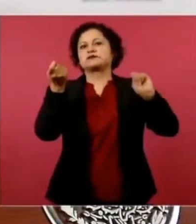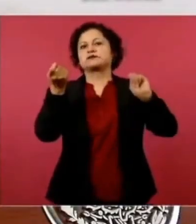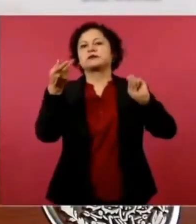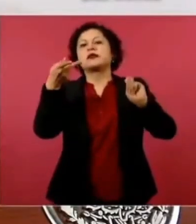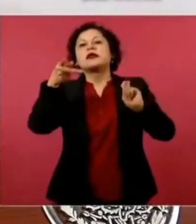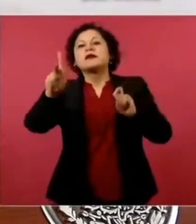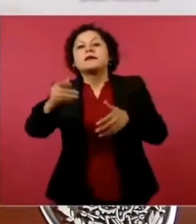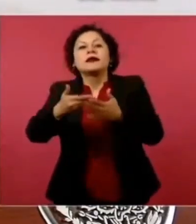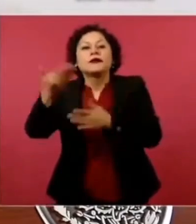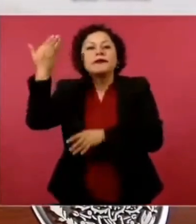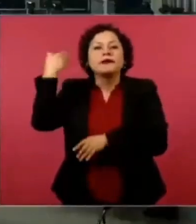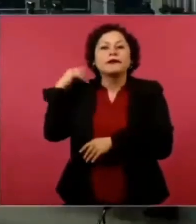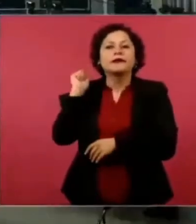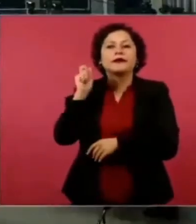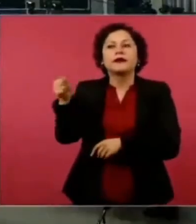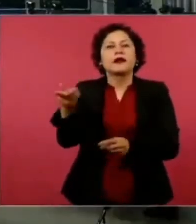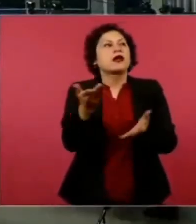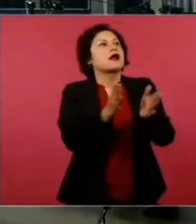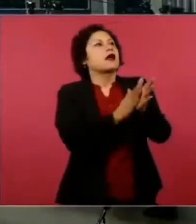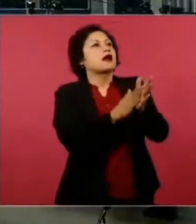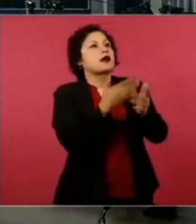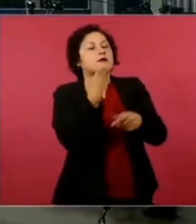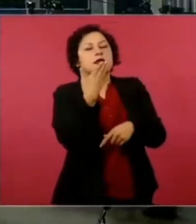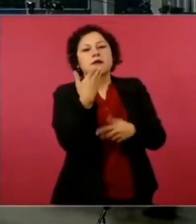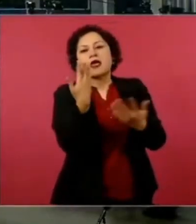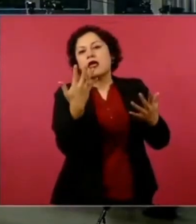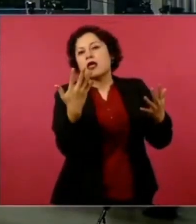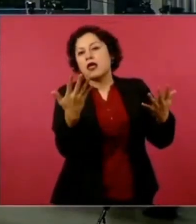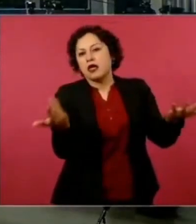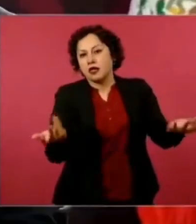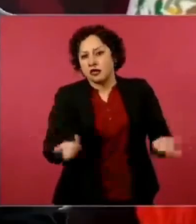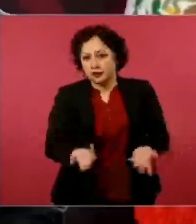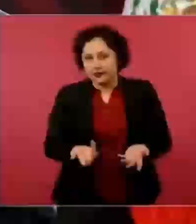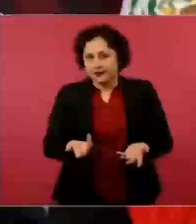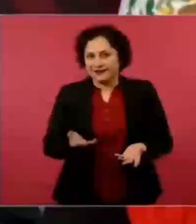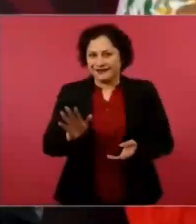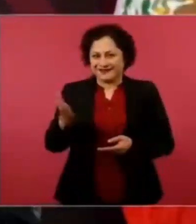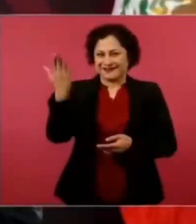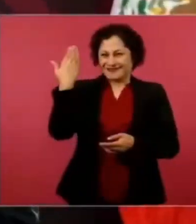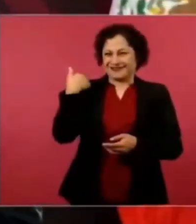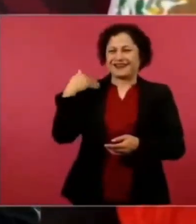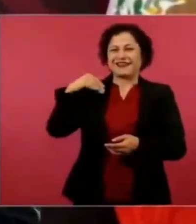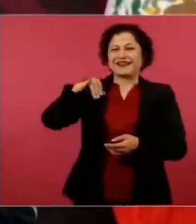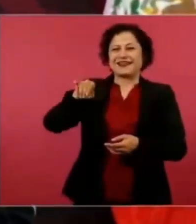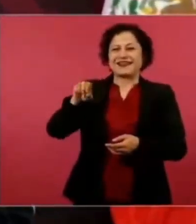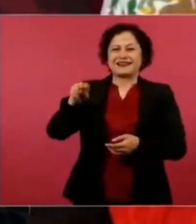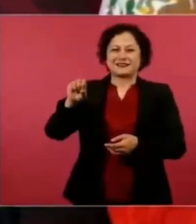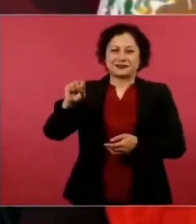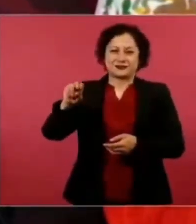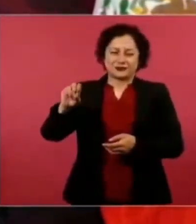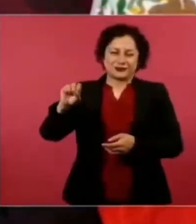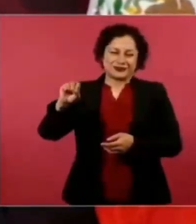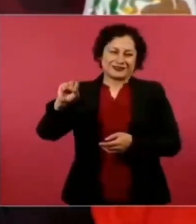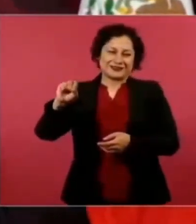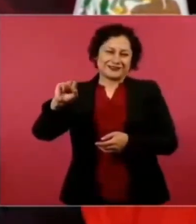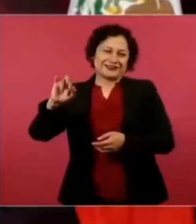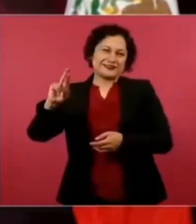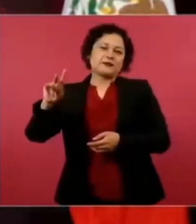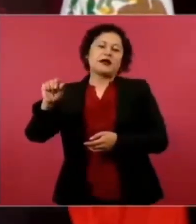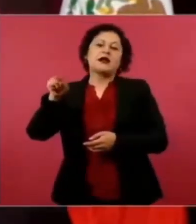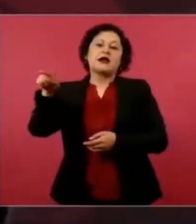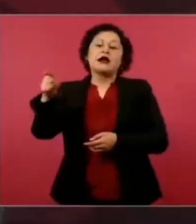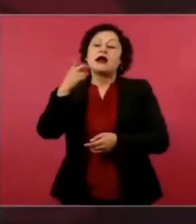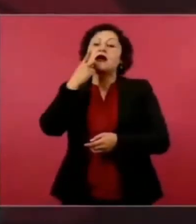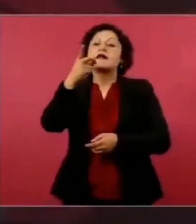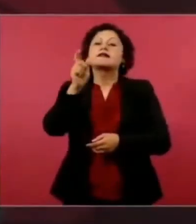como decía don Jesús Silva Gerso, decía: hacen inmensas fortunas en un abrir y